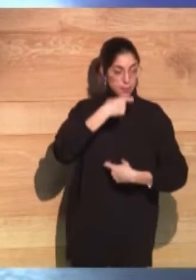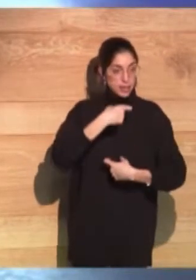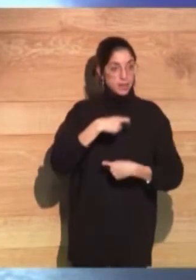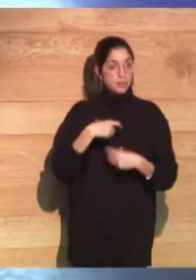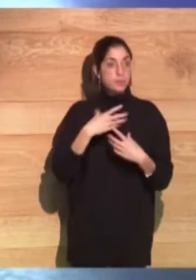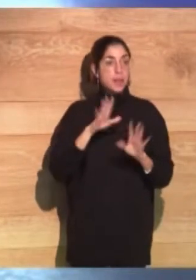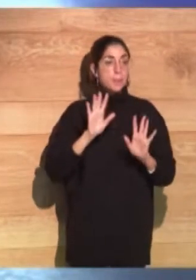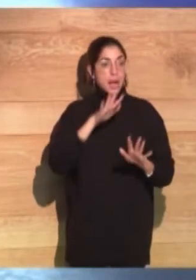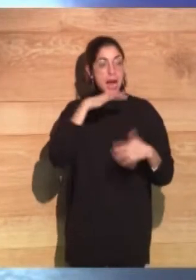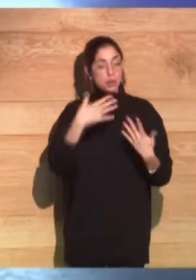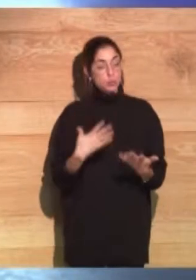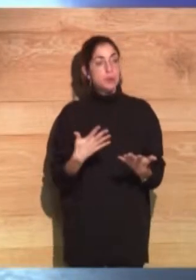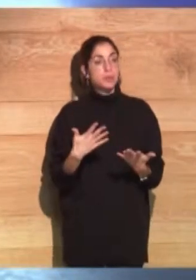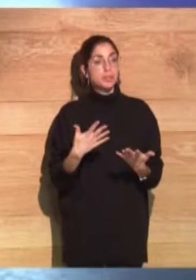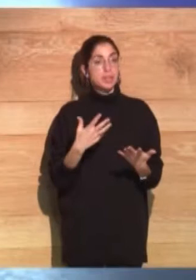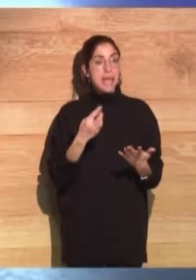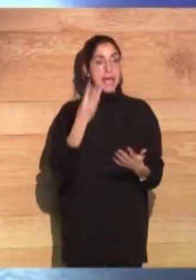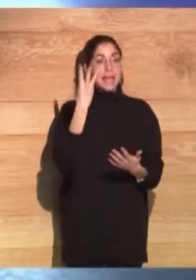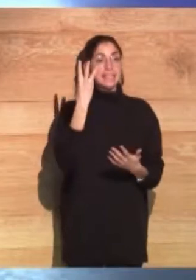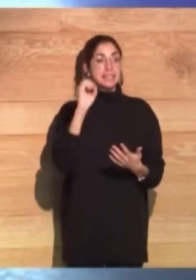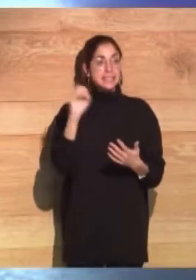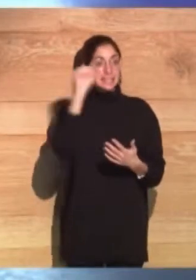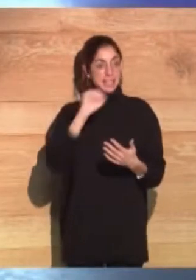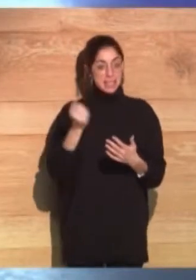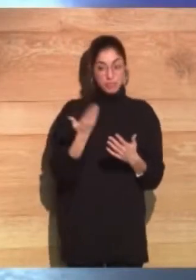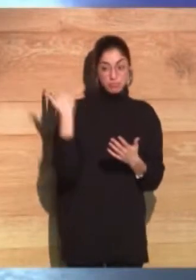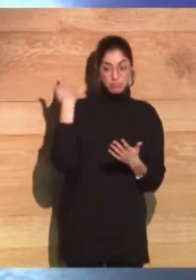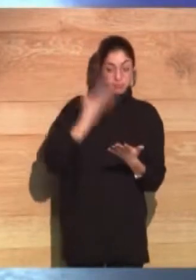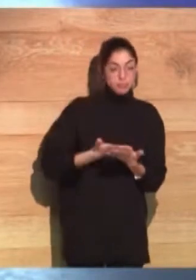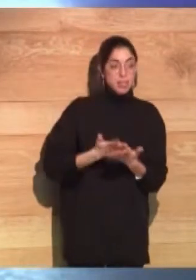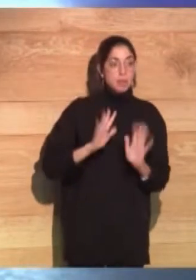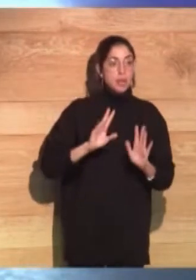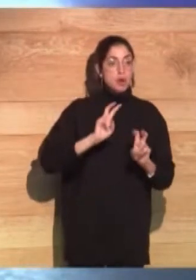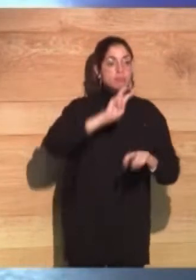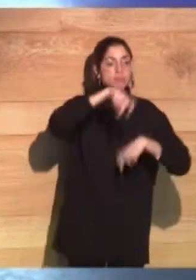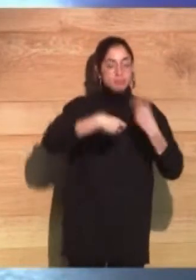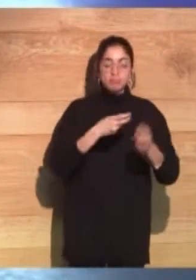hace ya 30 años de esto, y todavía no nos hemos recuperado.